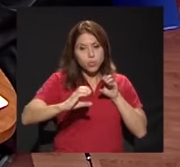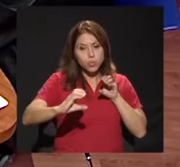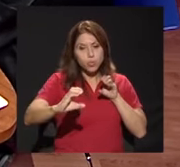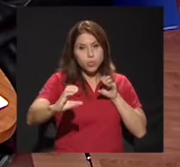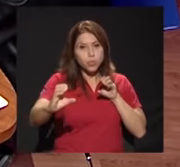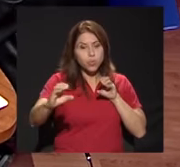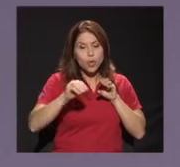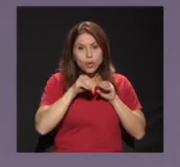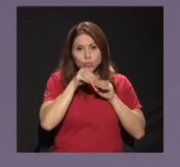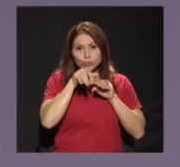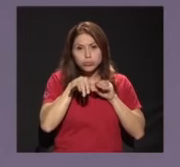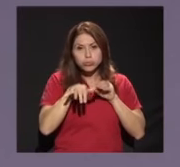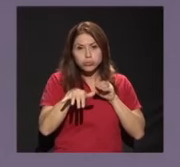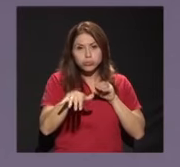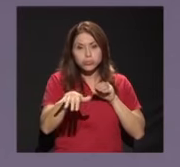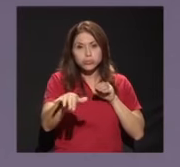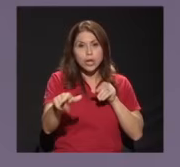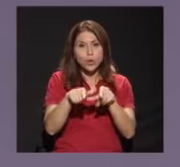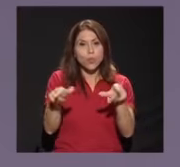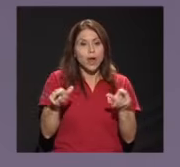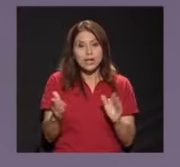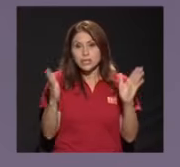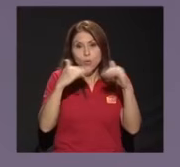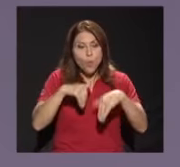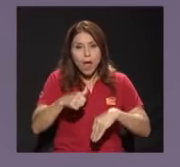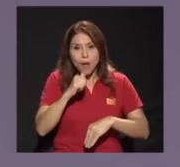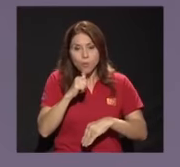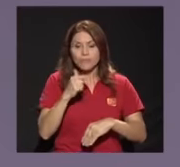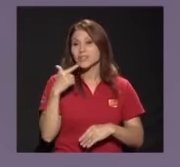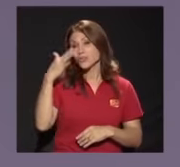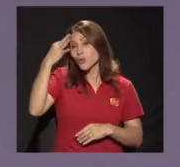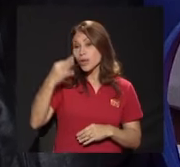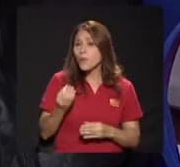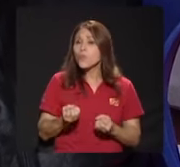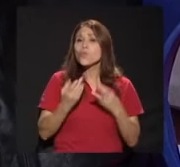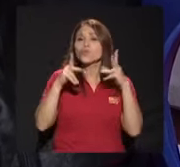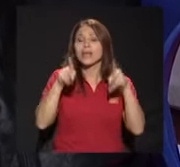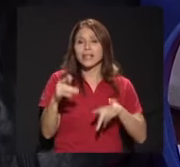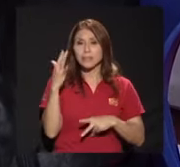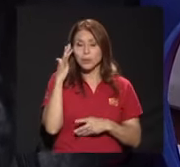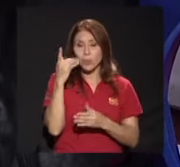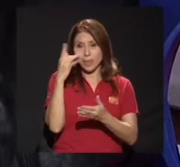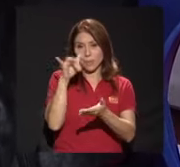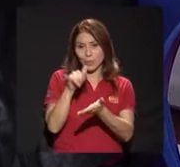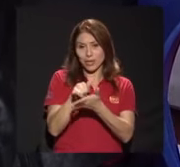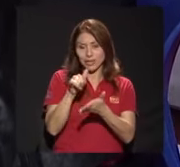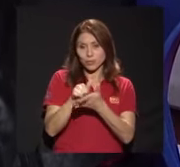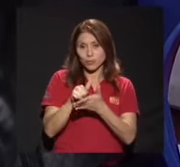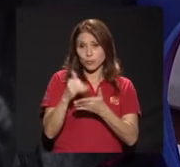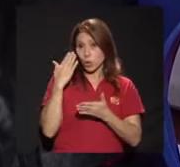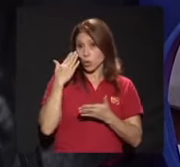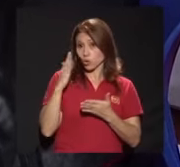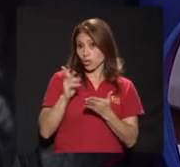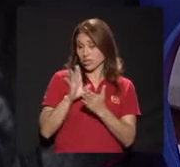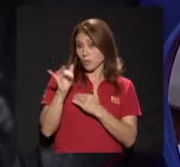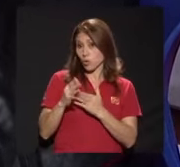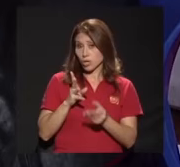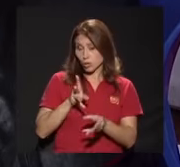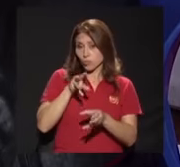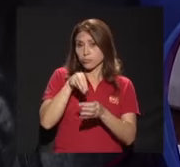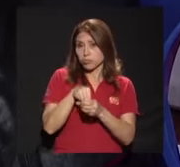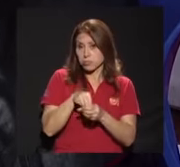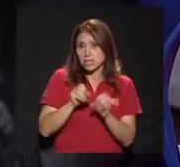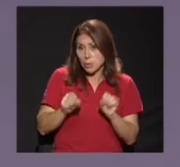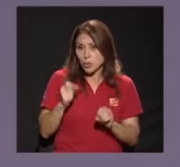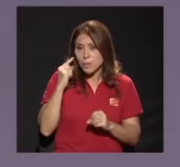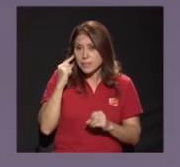presentan escasez. Me parece que es una preocupación de mucha gente. No sé si eso está, si es parte de este proyecto, si podría pensarse como parte del